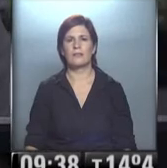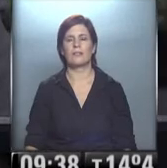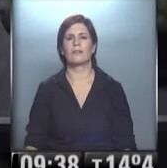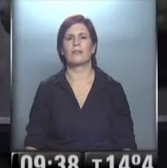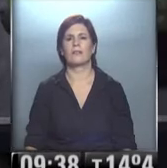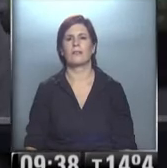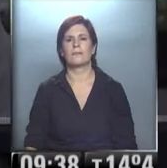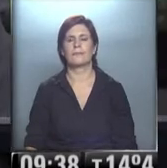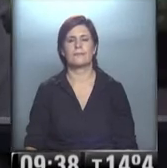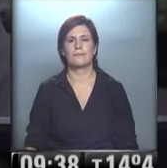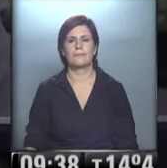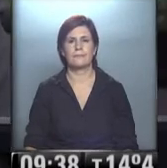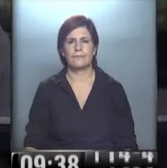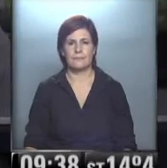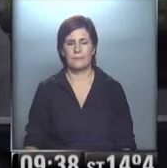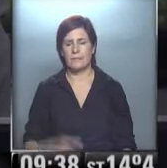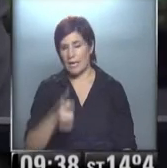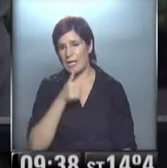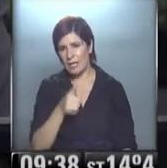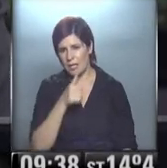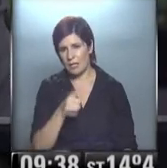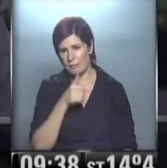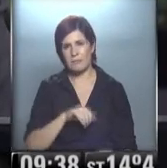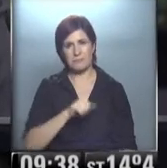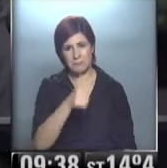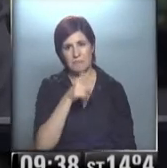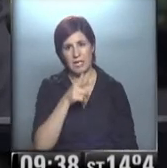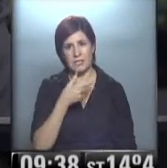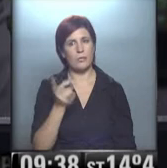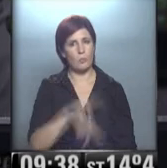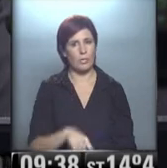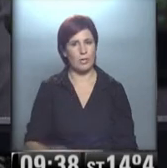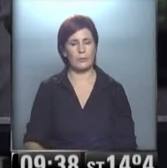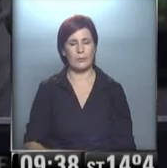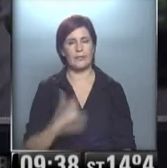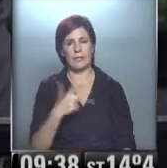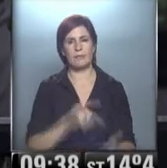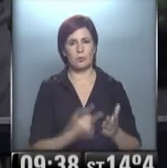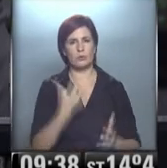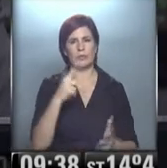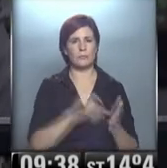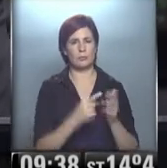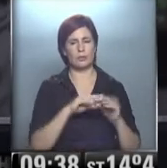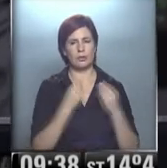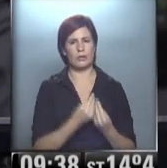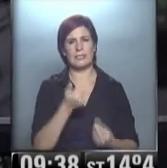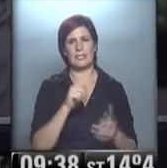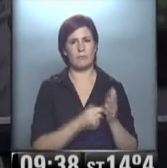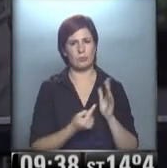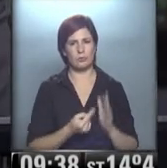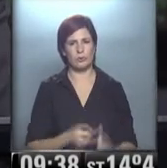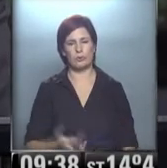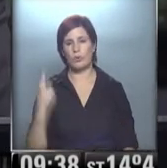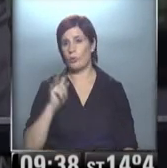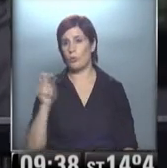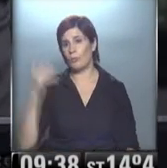Perdinger, el segundo gol para un Quilmes que parece resurgir. Al menos empieza a sumar de a 3, tiene 6 puntos. La llegada de Caruso Lombardi fue hace un